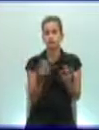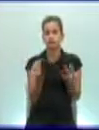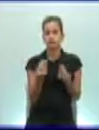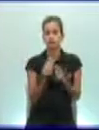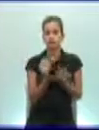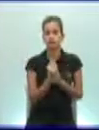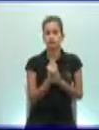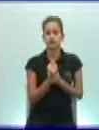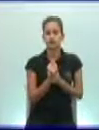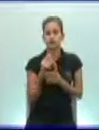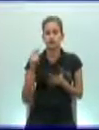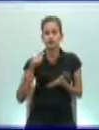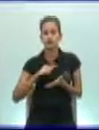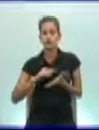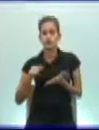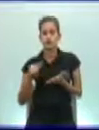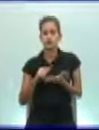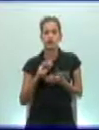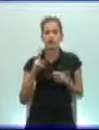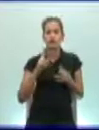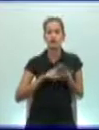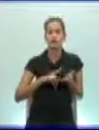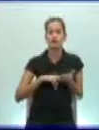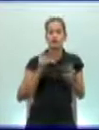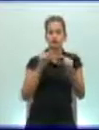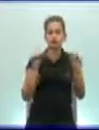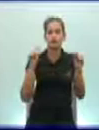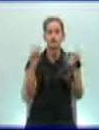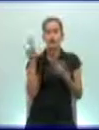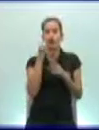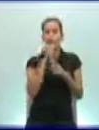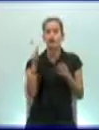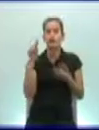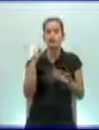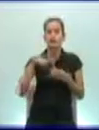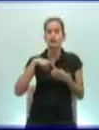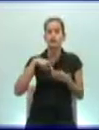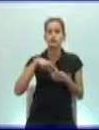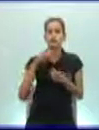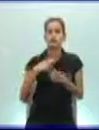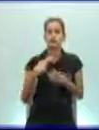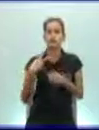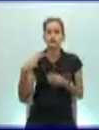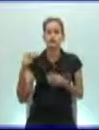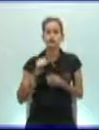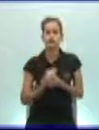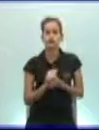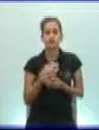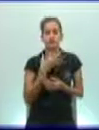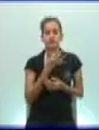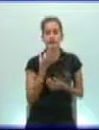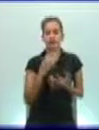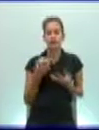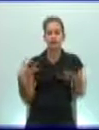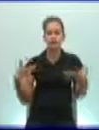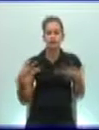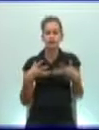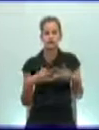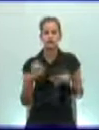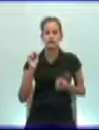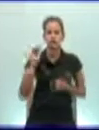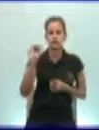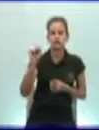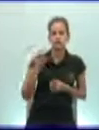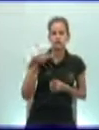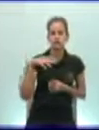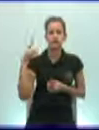de la oración, a circular el núcleo del predicado, explicar la concordancia entre el sujeto y el verbo y a